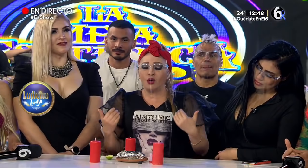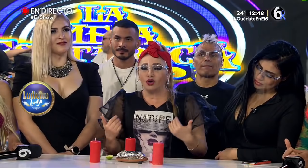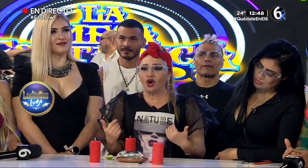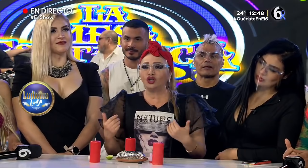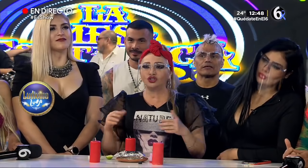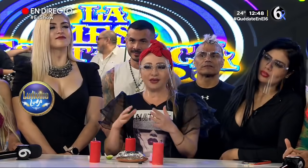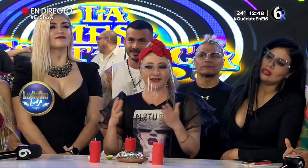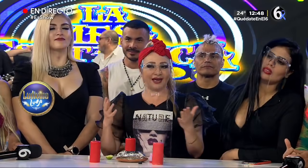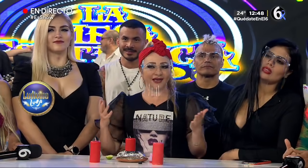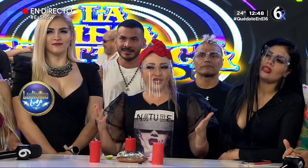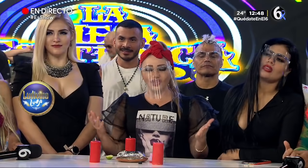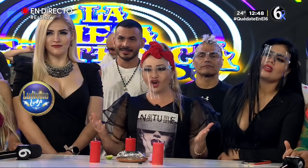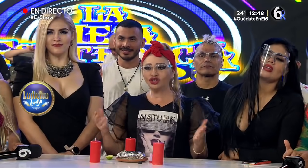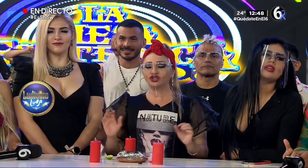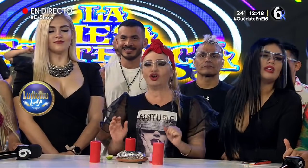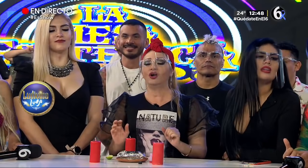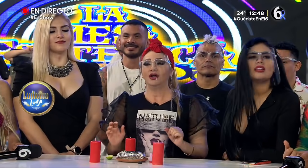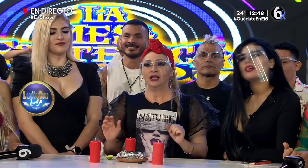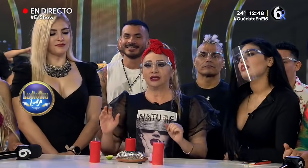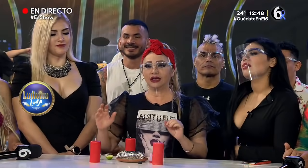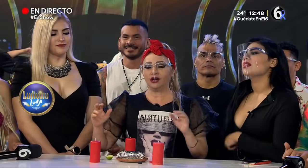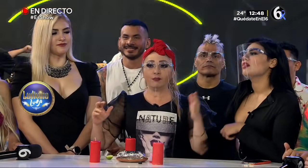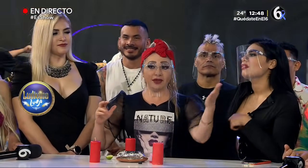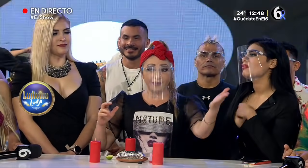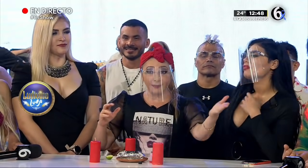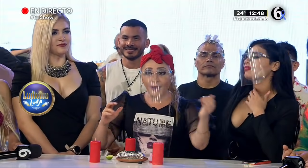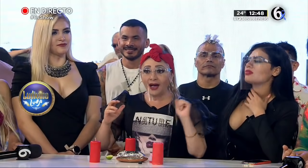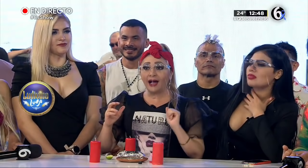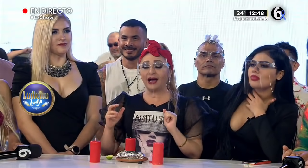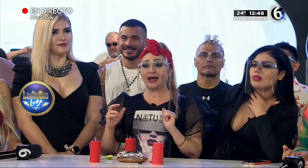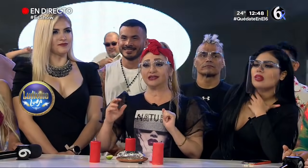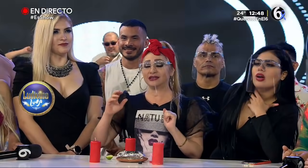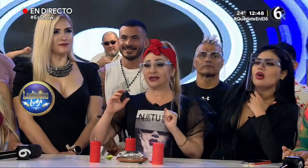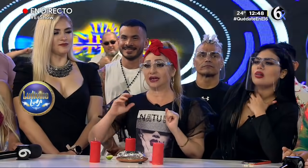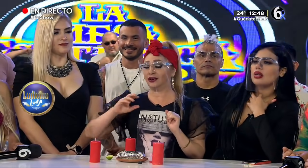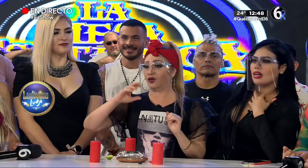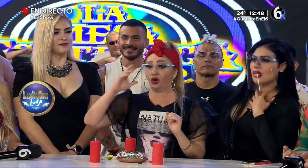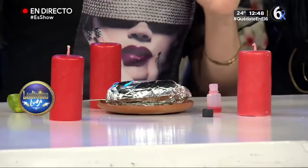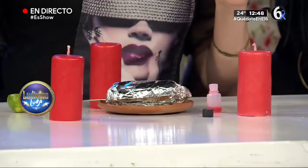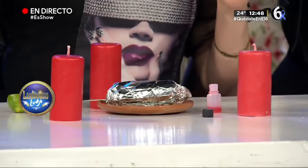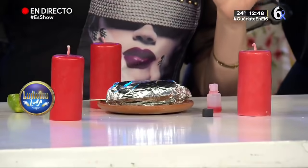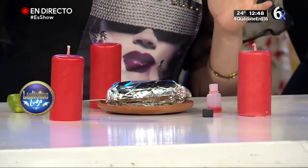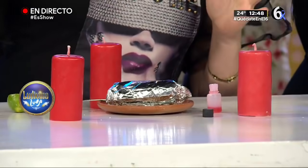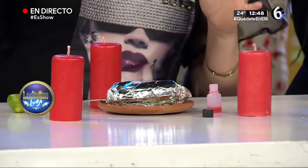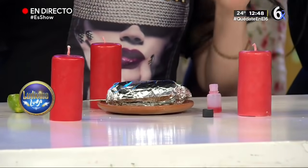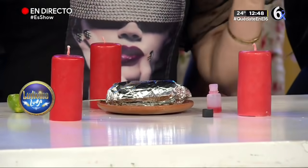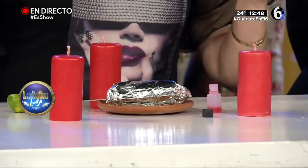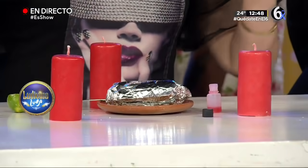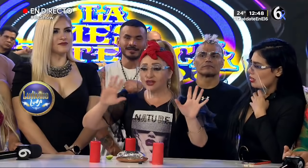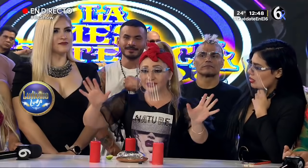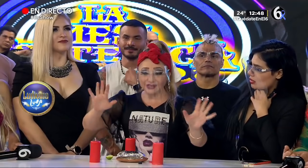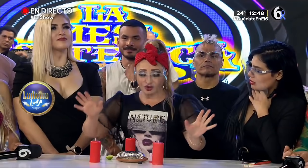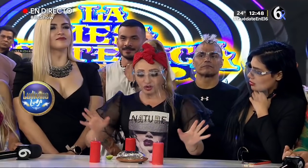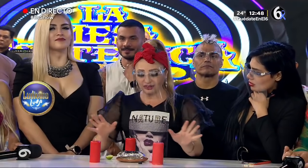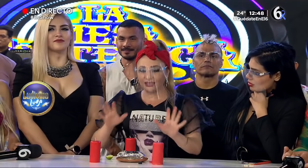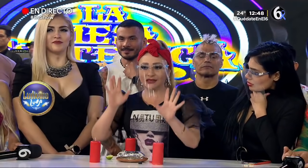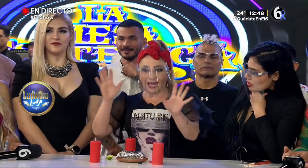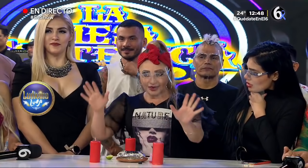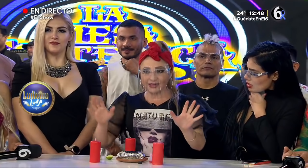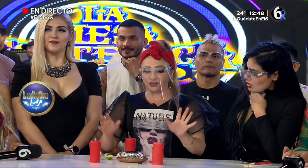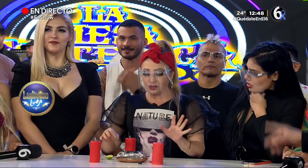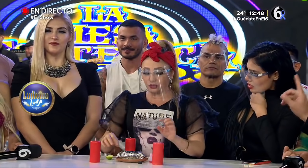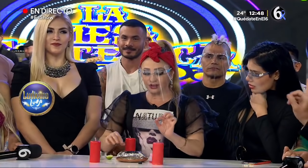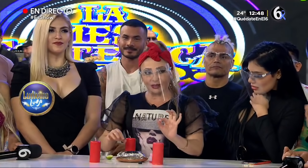más amoroso, más cariñoso, que no pida de más, que no gaste más y todas esas cosas